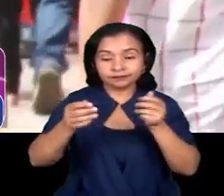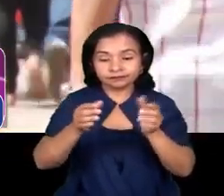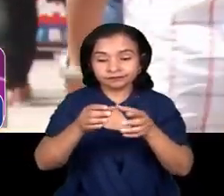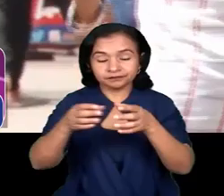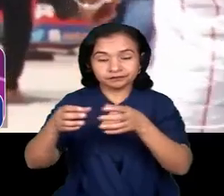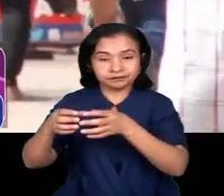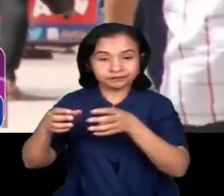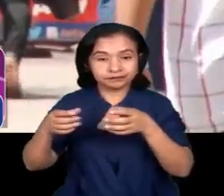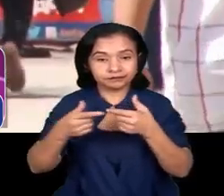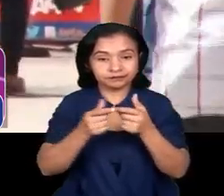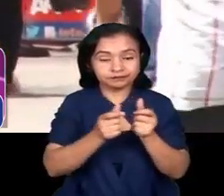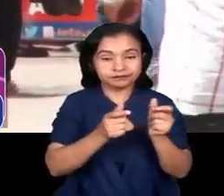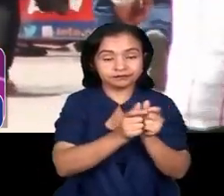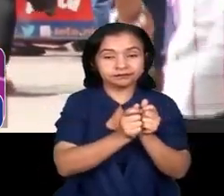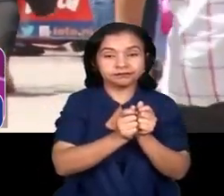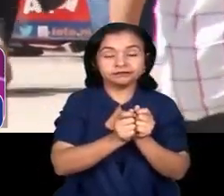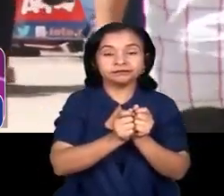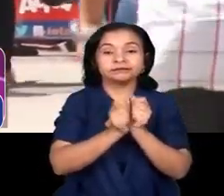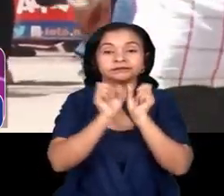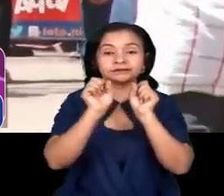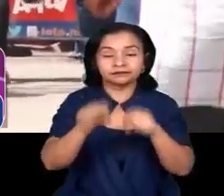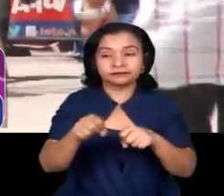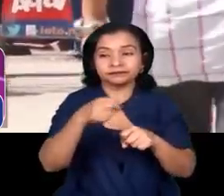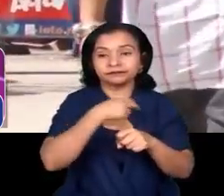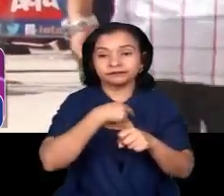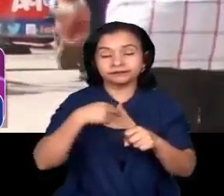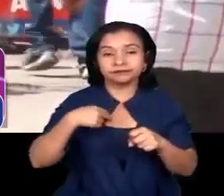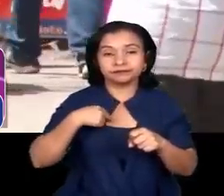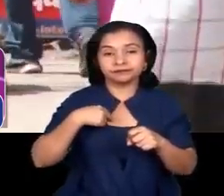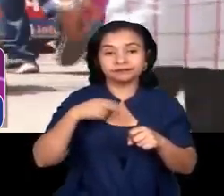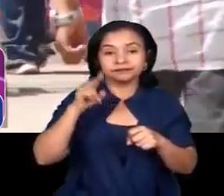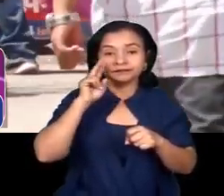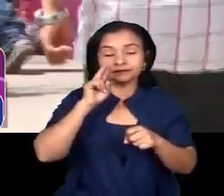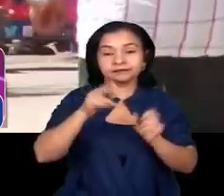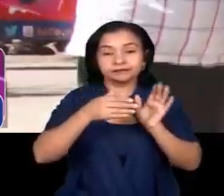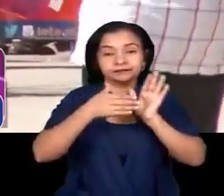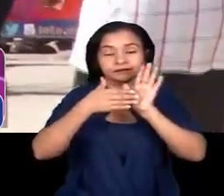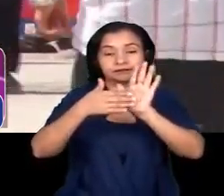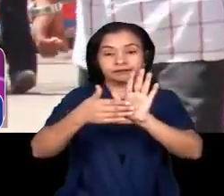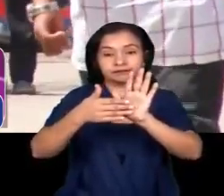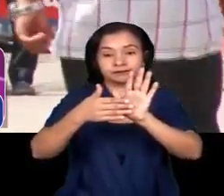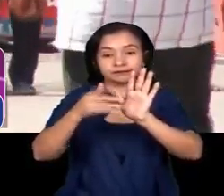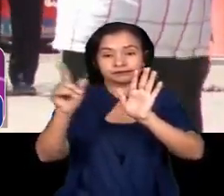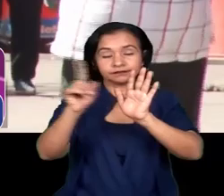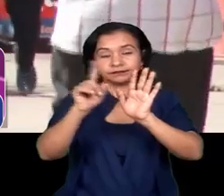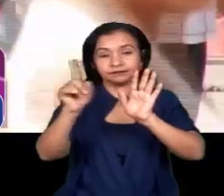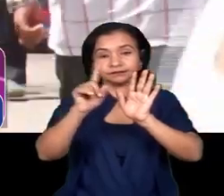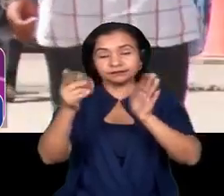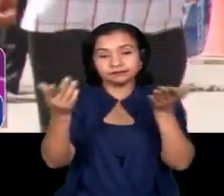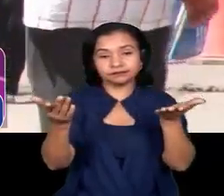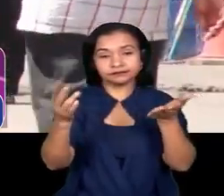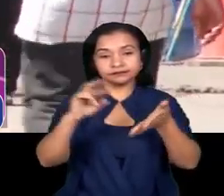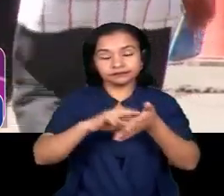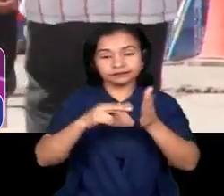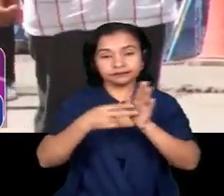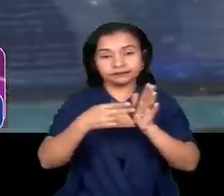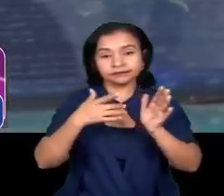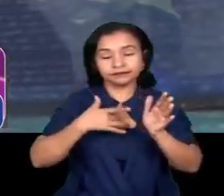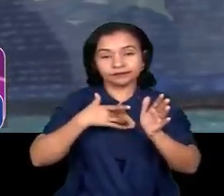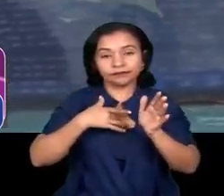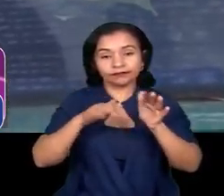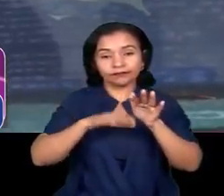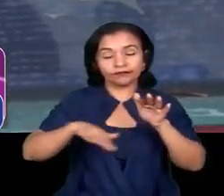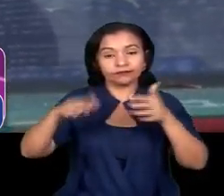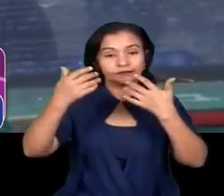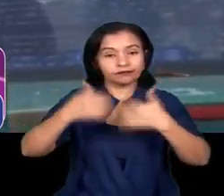pequeñas, microempresas, vamos a ver y vamos a demostrarle que no solo es cierto, necesitamos a la gran